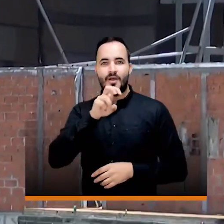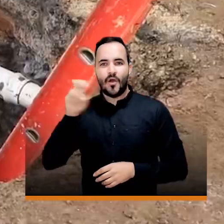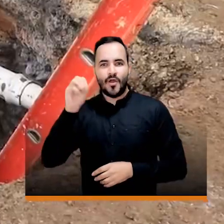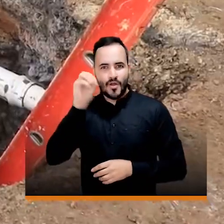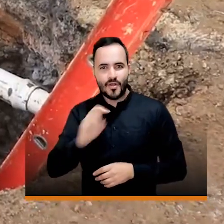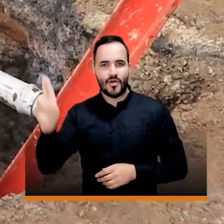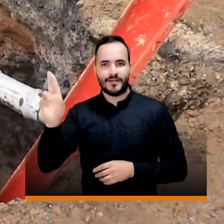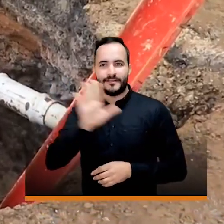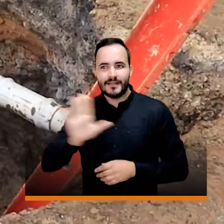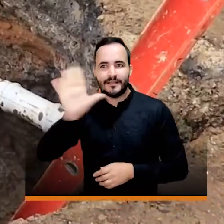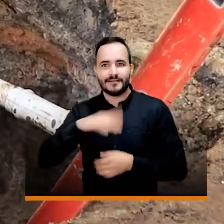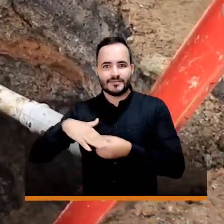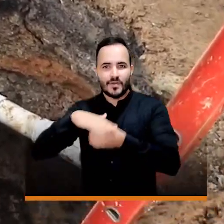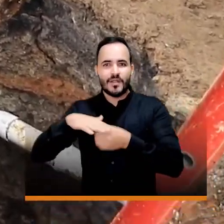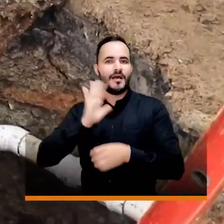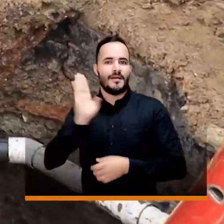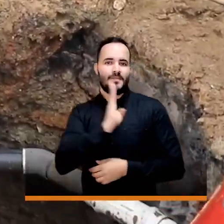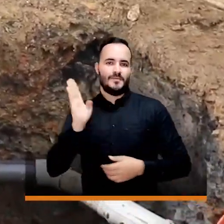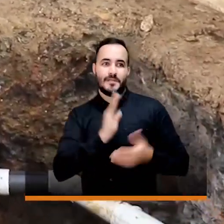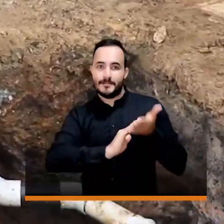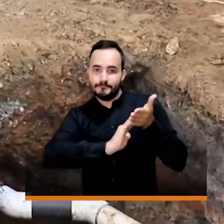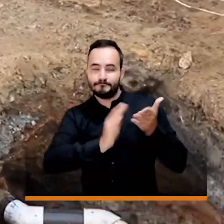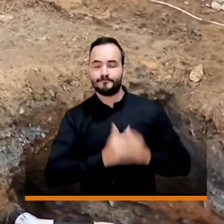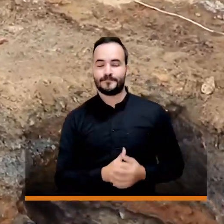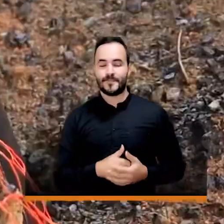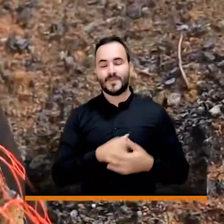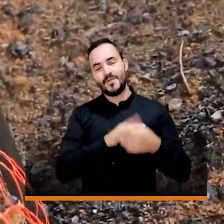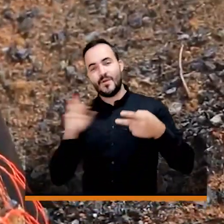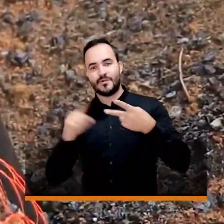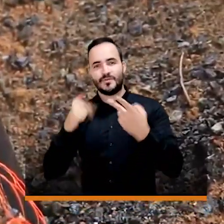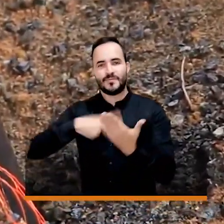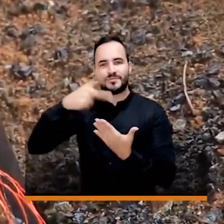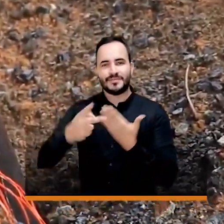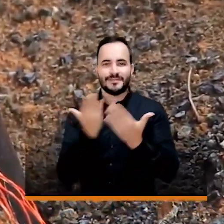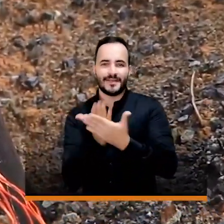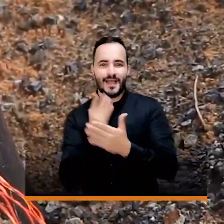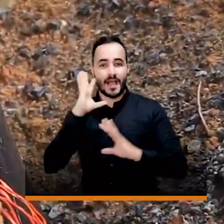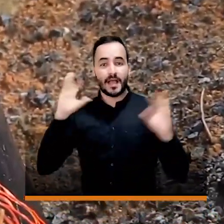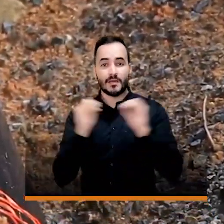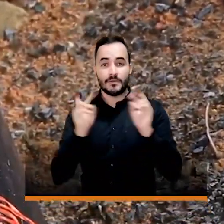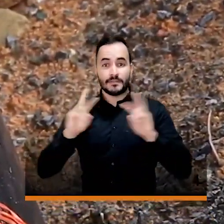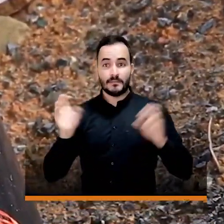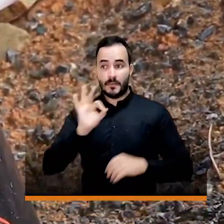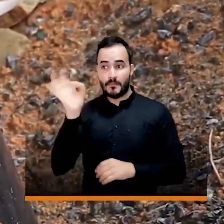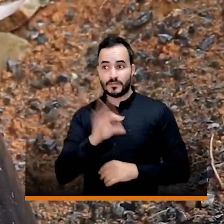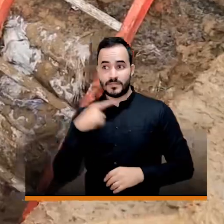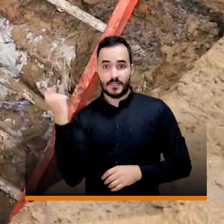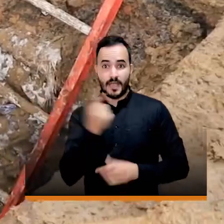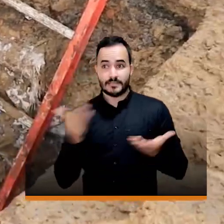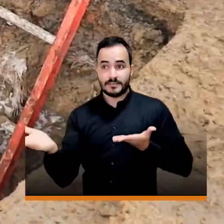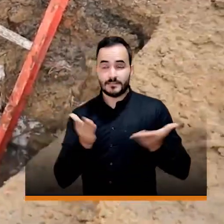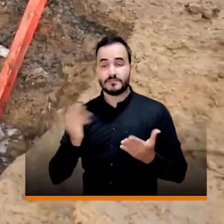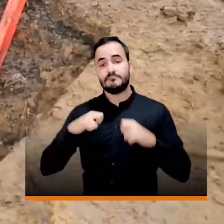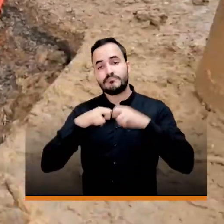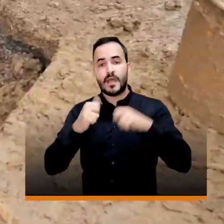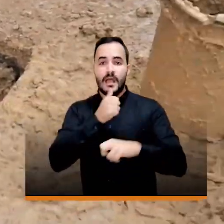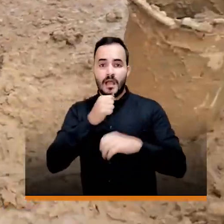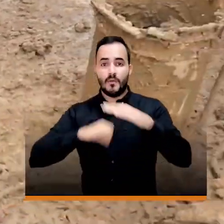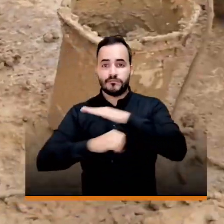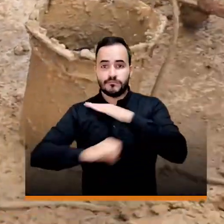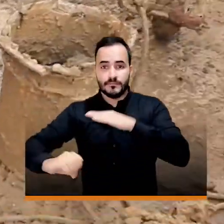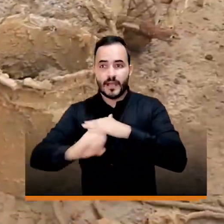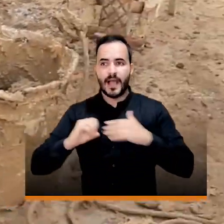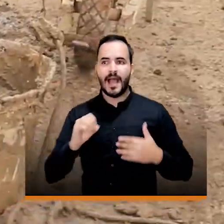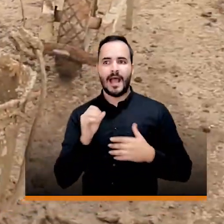Nororiental. También el proyecto de acuerdo que tiene como objetivo aumentar el porcentaje de subsidios de servicios públicos